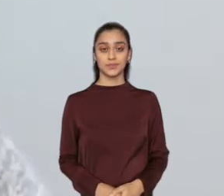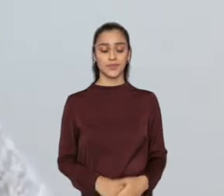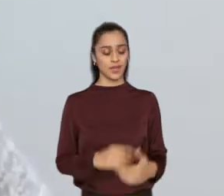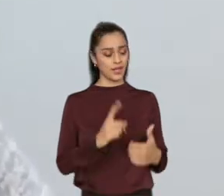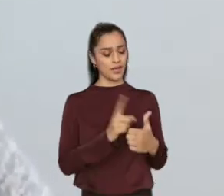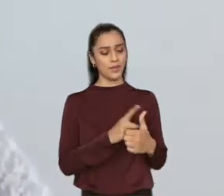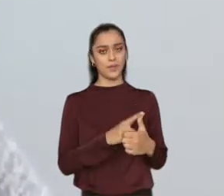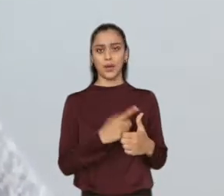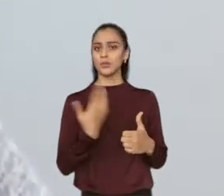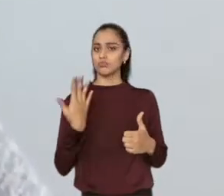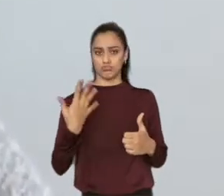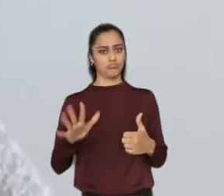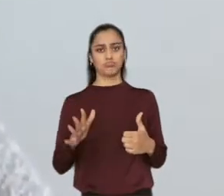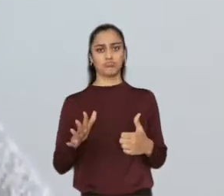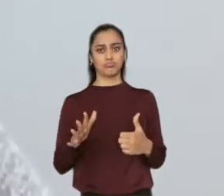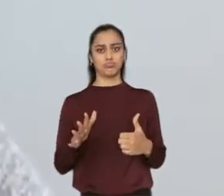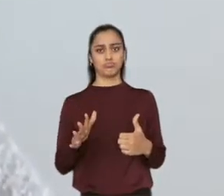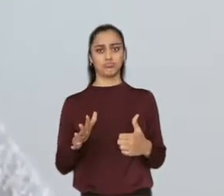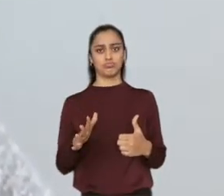el primer libro ya lo había